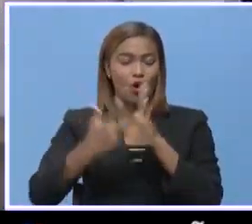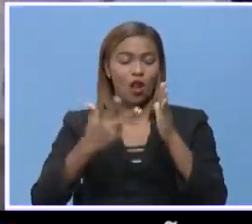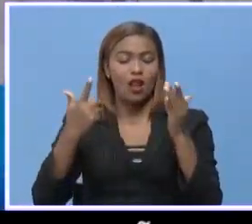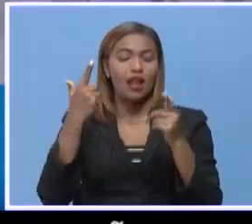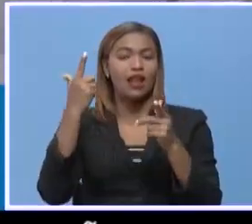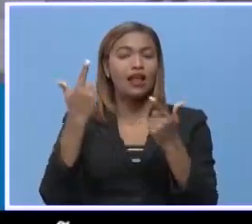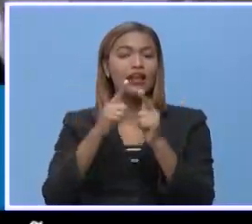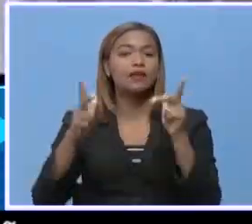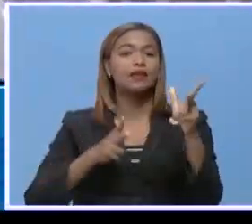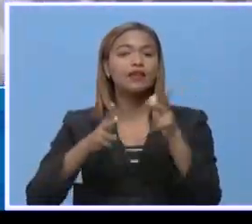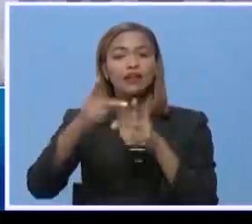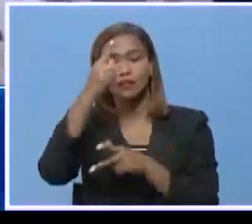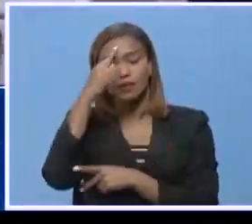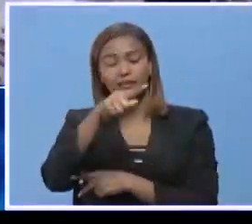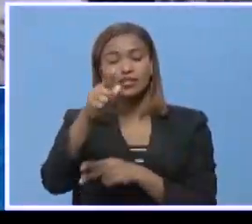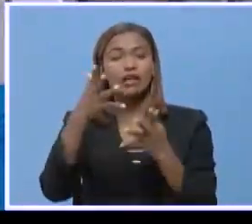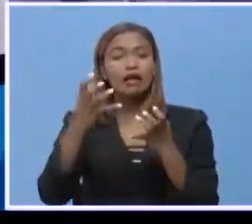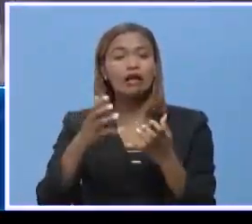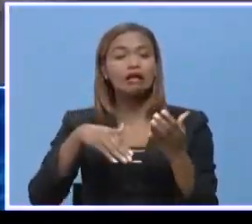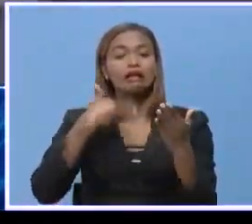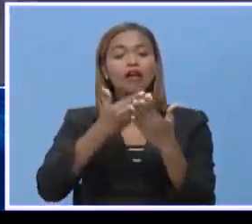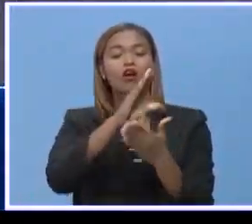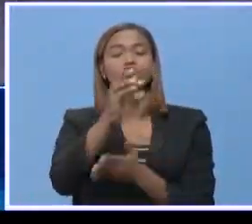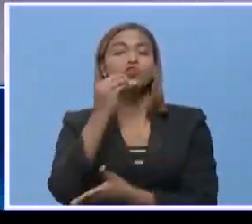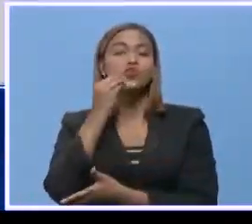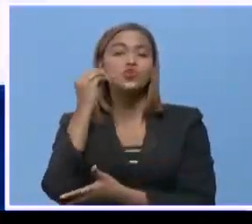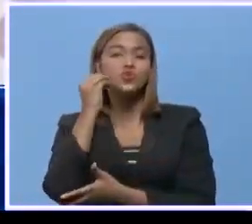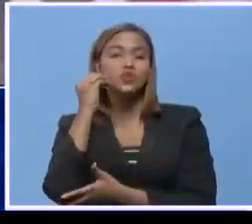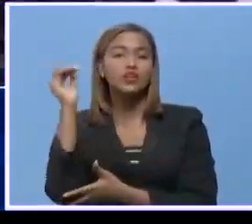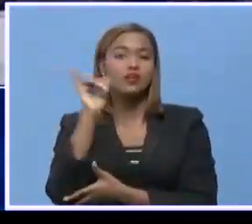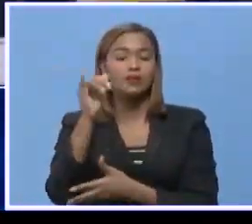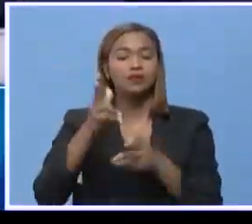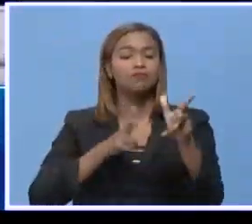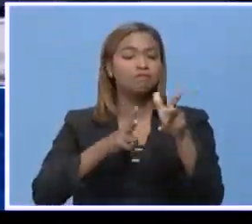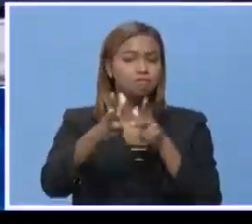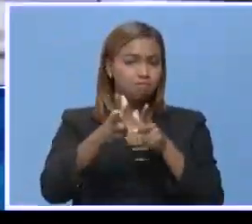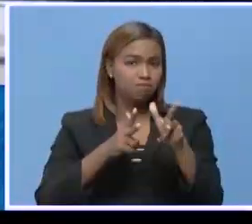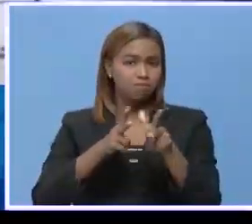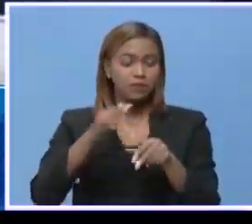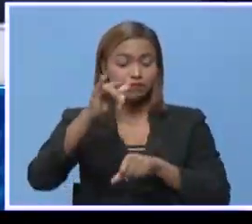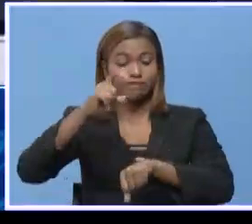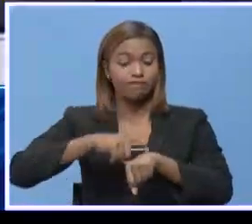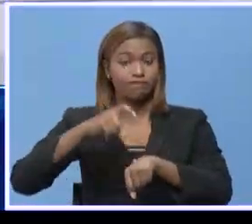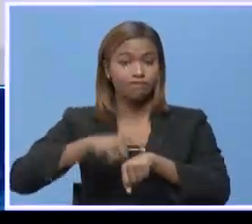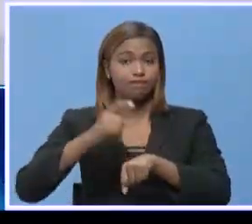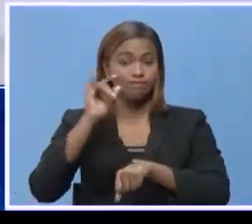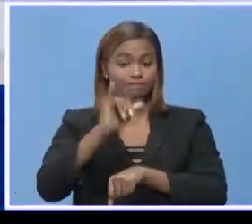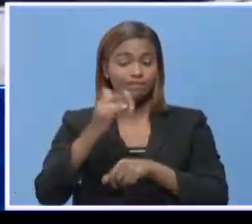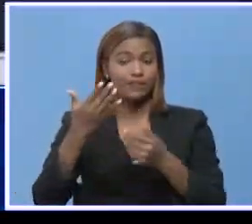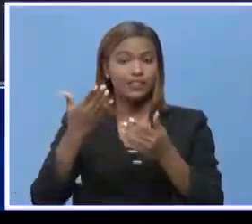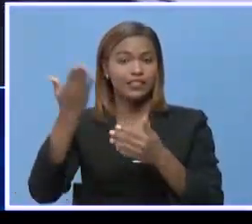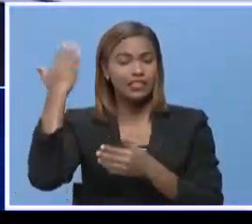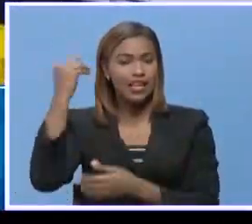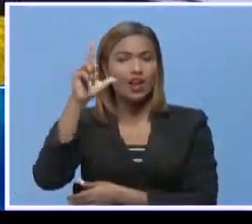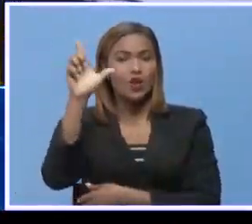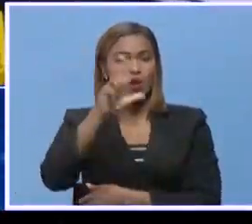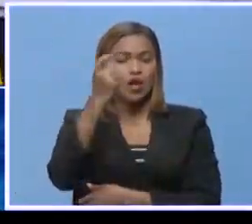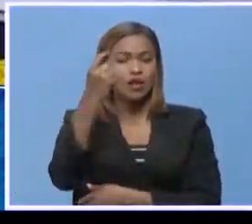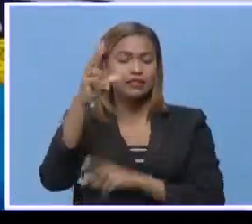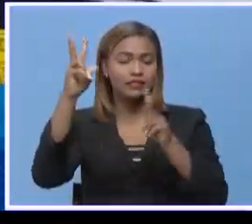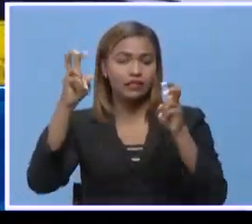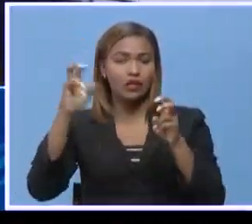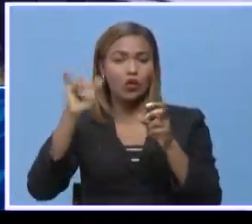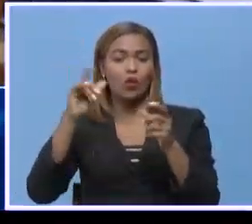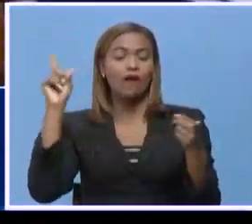tránsito para quienes quieran dirigirse a sus casas o para circular en las calles. Este horario entró en vigencia el pasado lunes 11 de enero y